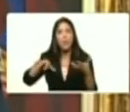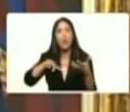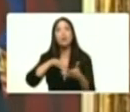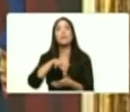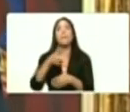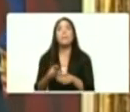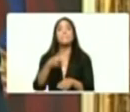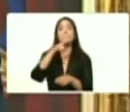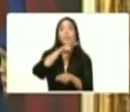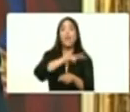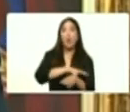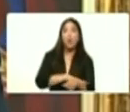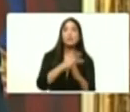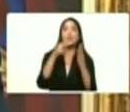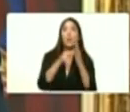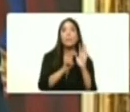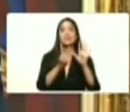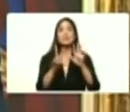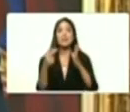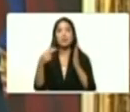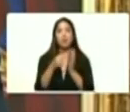grave que la del 2007 y el 2008.